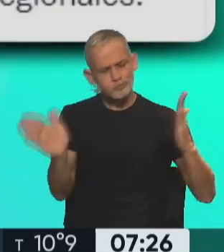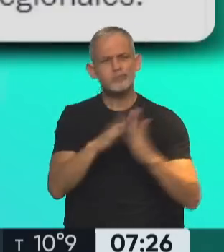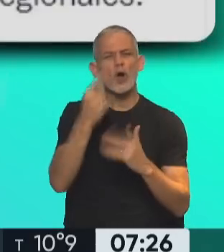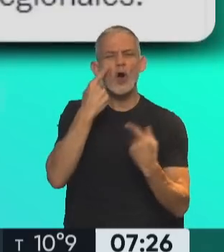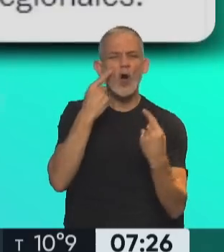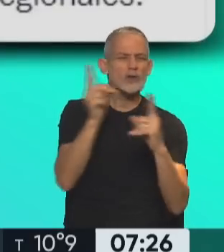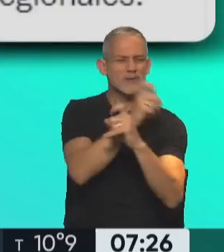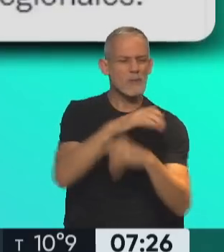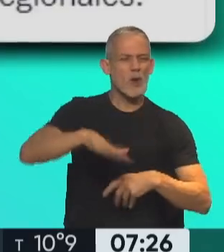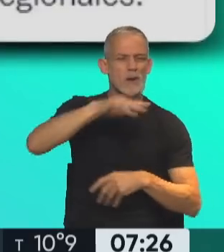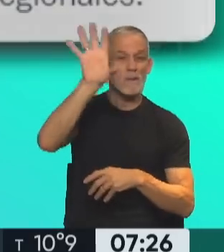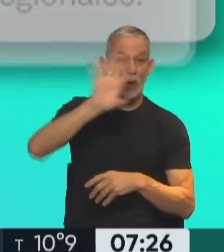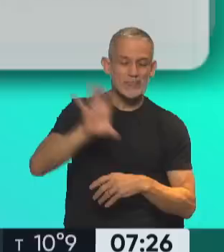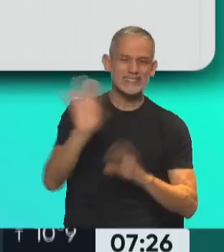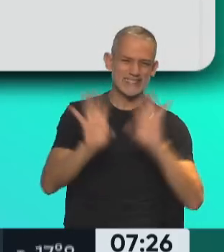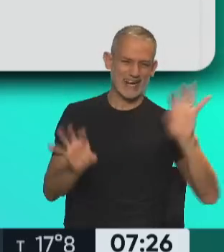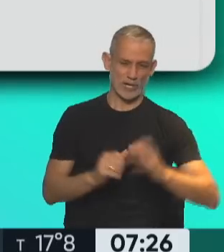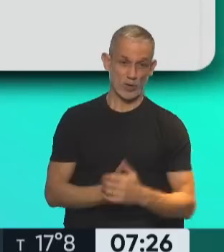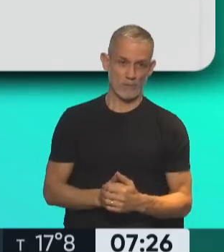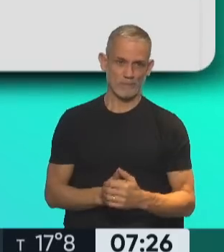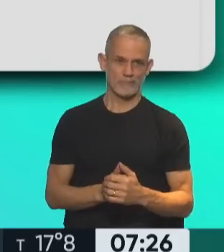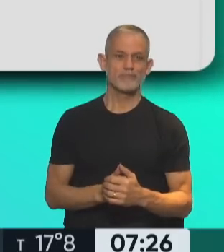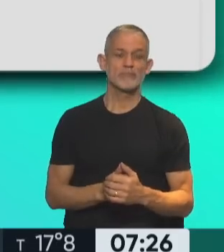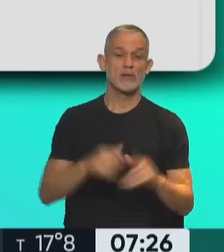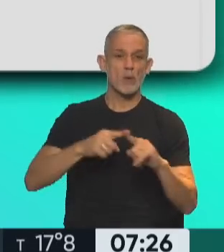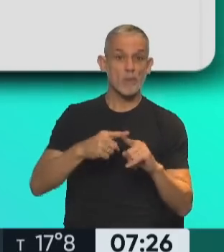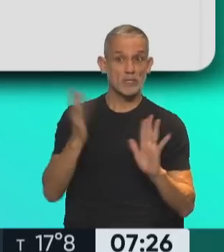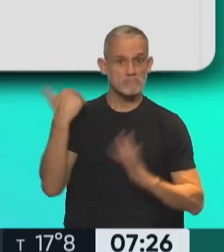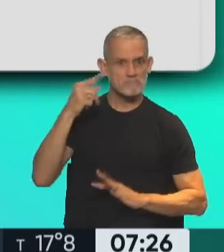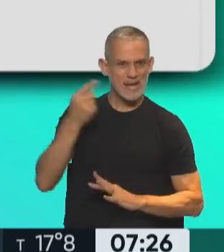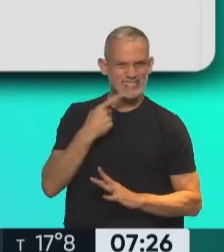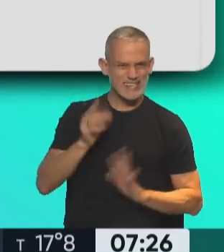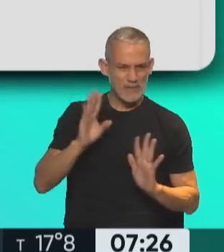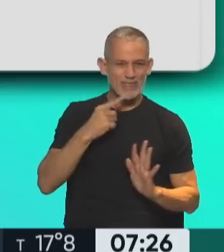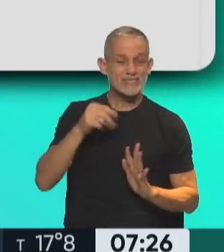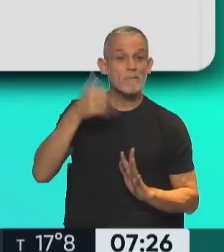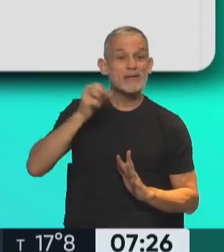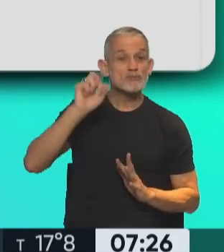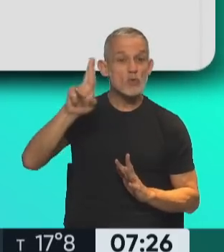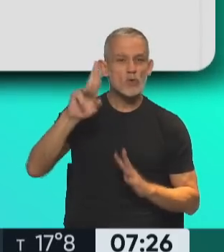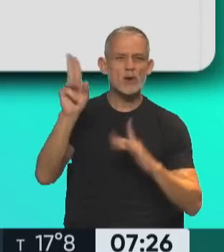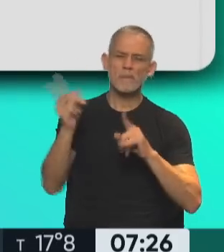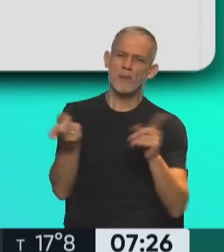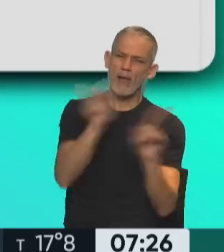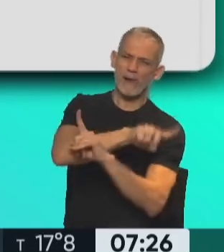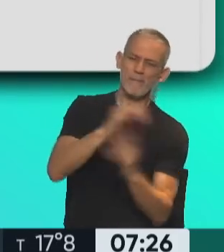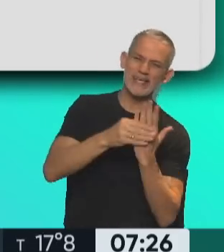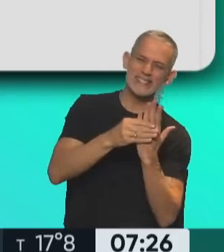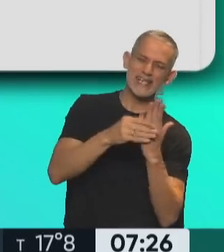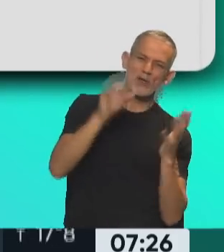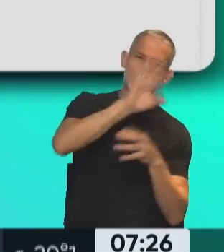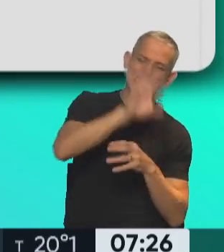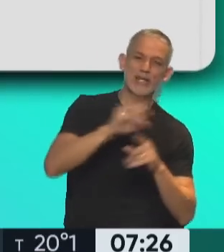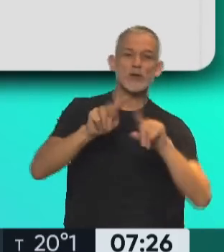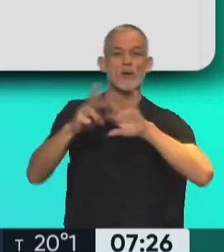las problemáticas provinciales y regionales. En el rum de la política lo daban ayer a Mansur en el Ministerio del Interior y a un Guado de Pedro en